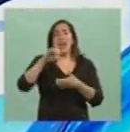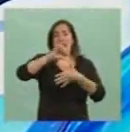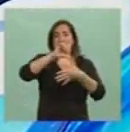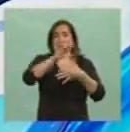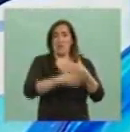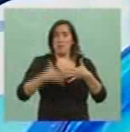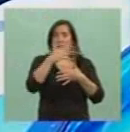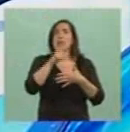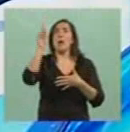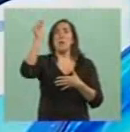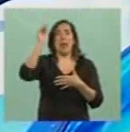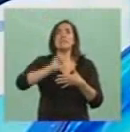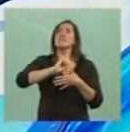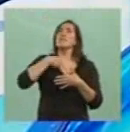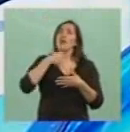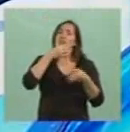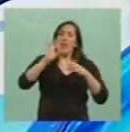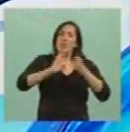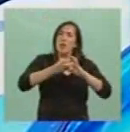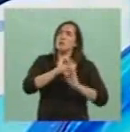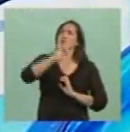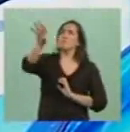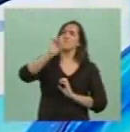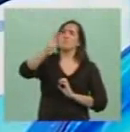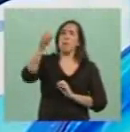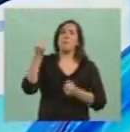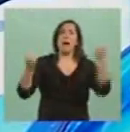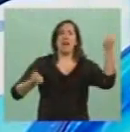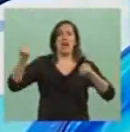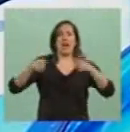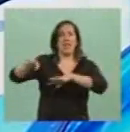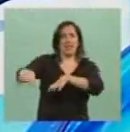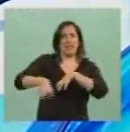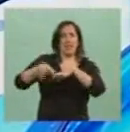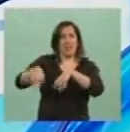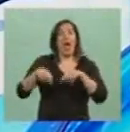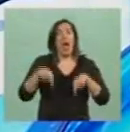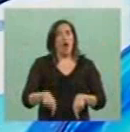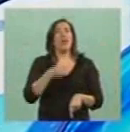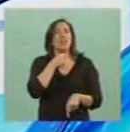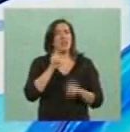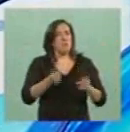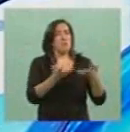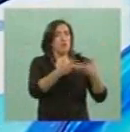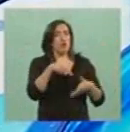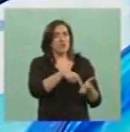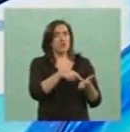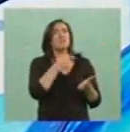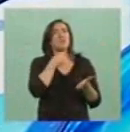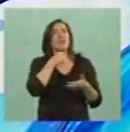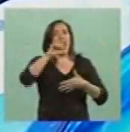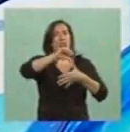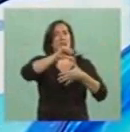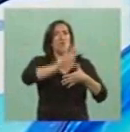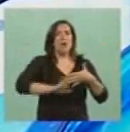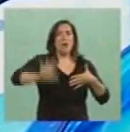CEO me explicaba que uno de los grandes proyectos es también exportar a todos los países de Latinoamérica. Y